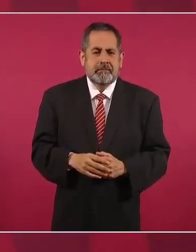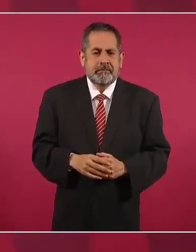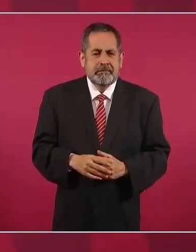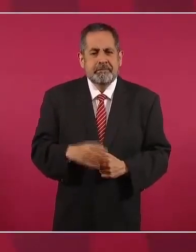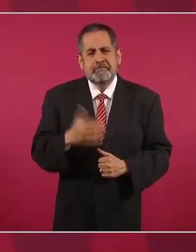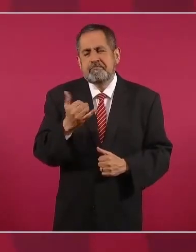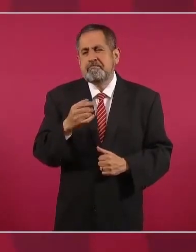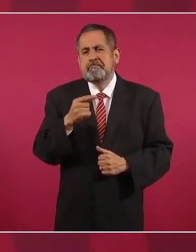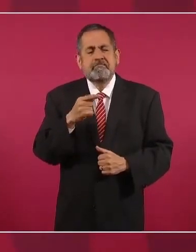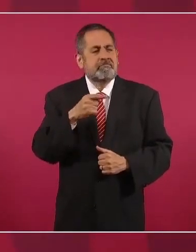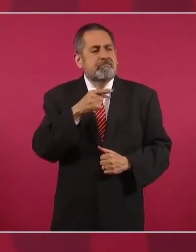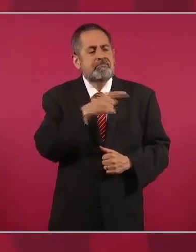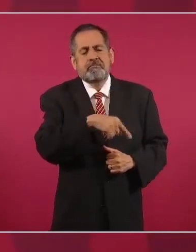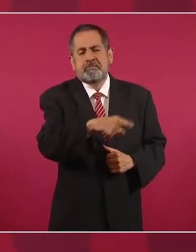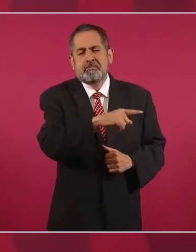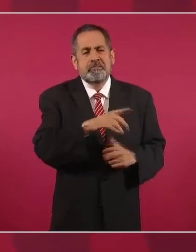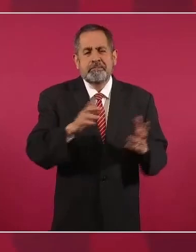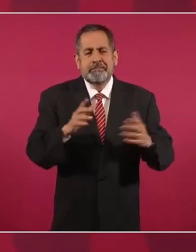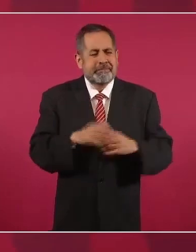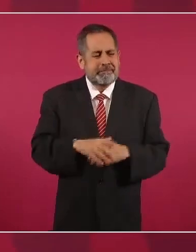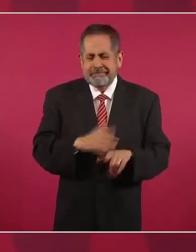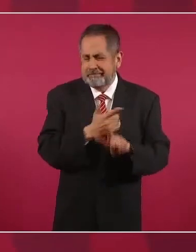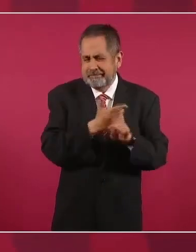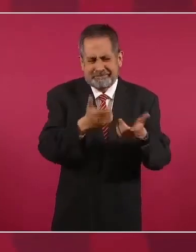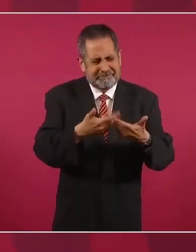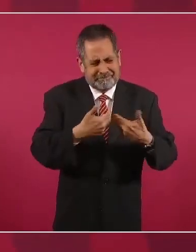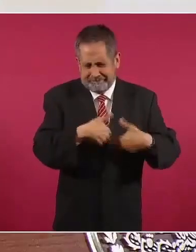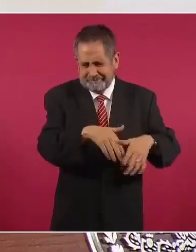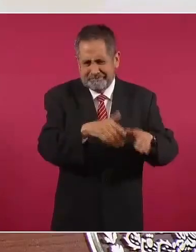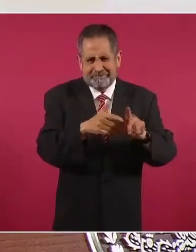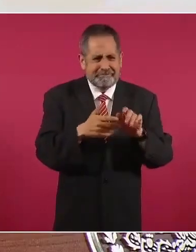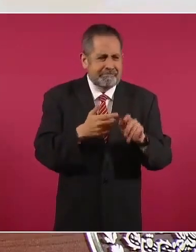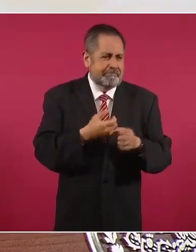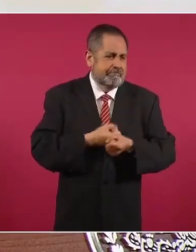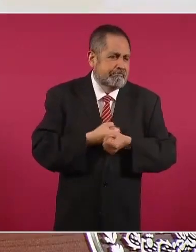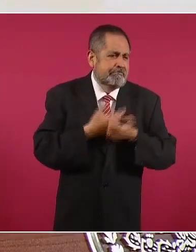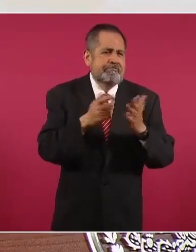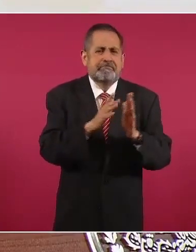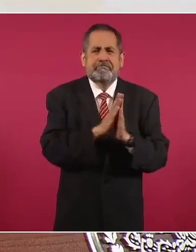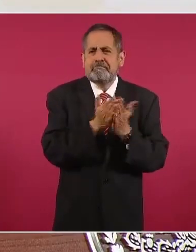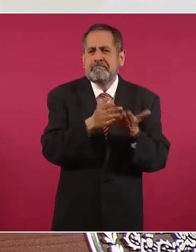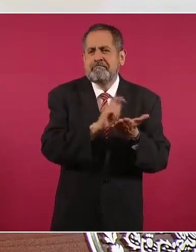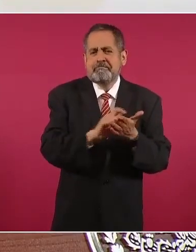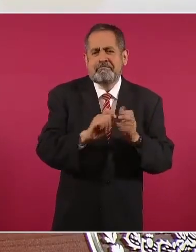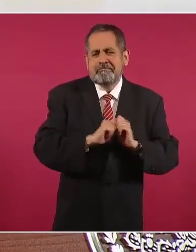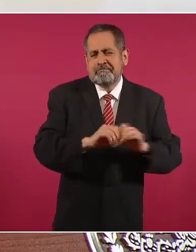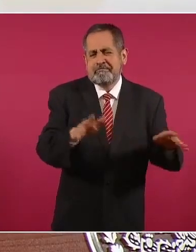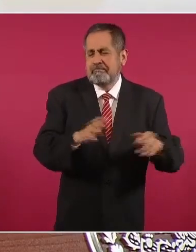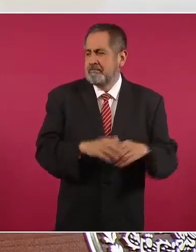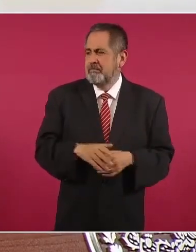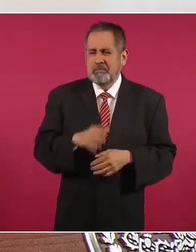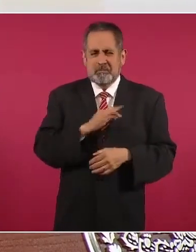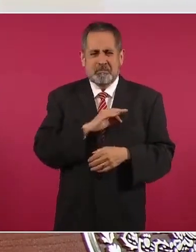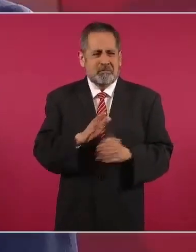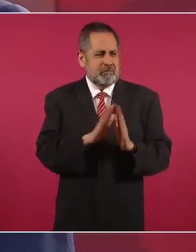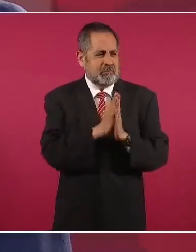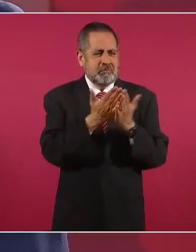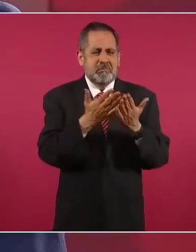y tienen toda la libertad para expresarse. Se han escrito como 10